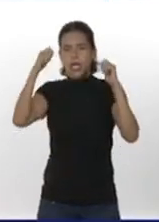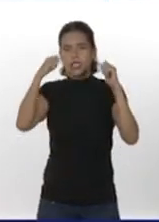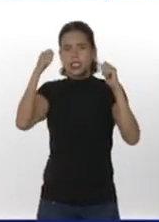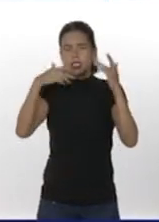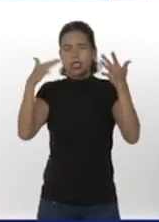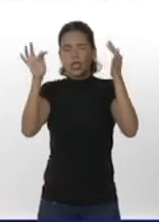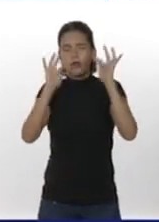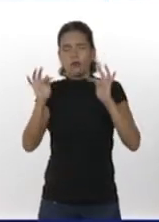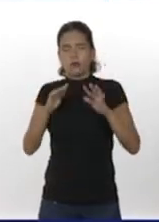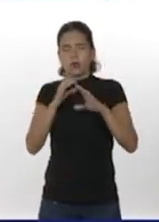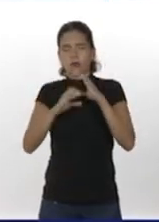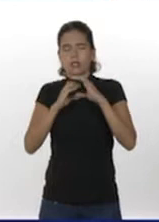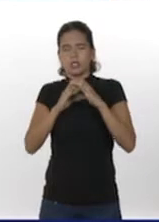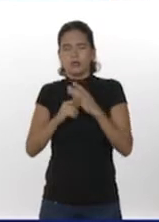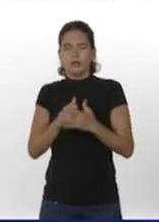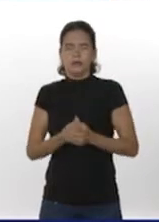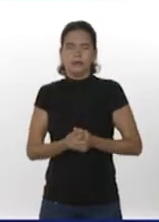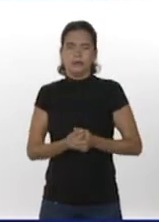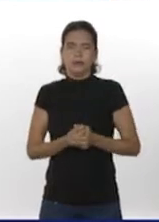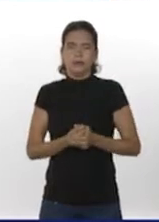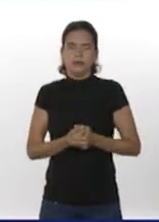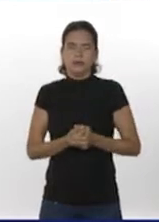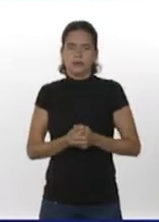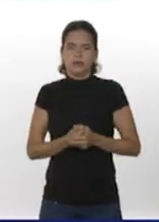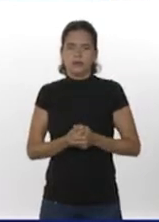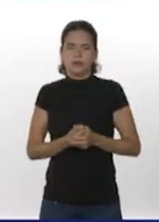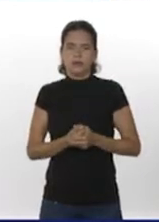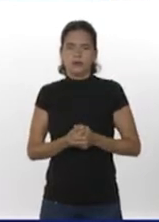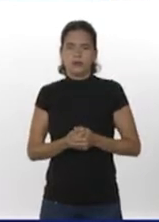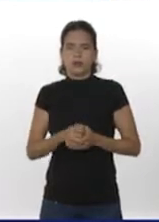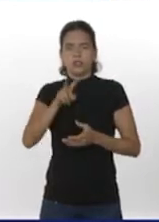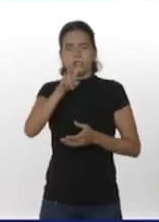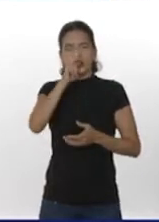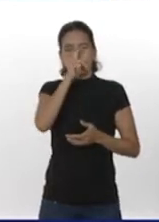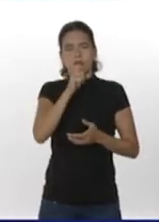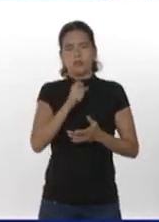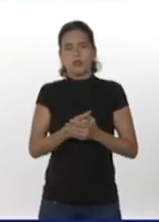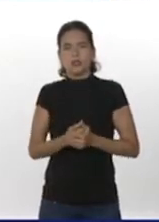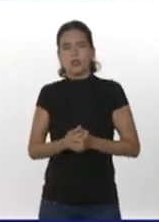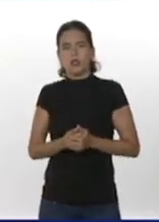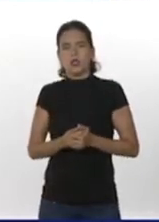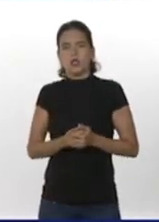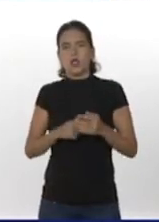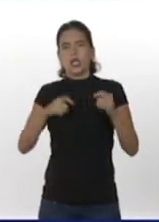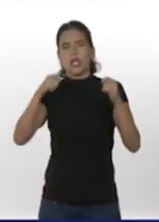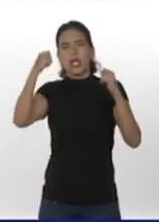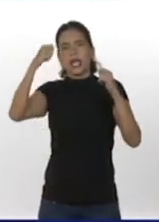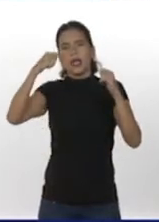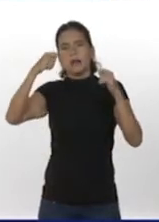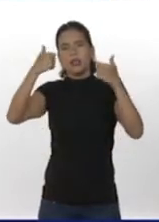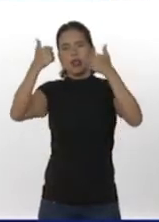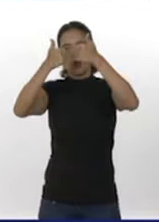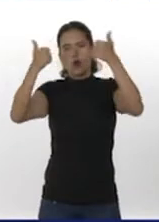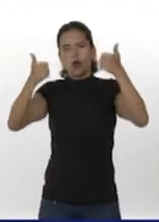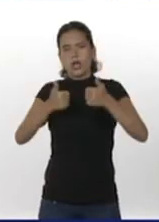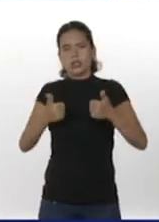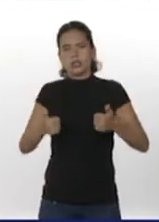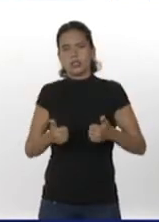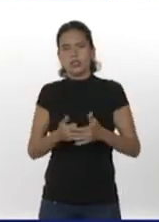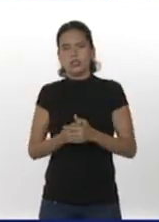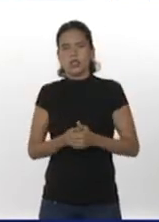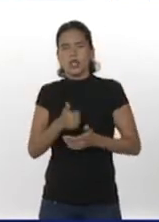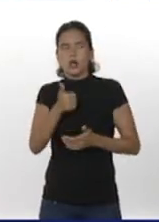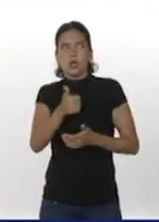que es el cine y los medios de el cine como medio de comunicación, y en segundo año lo que es el videoarte